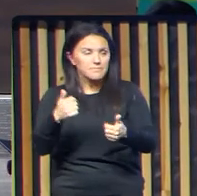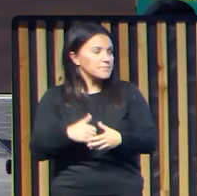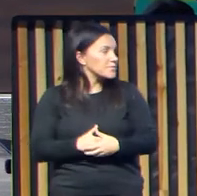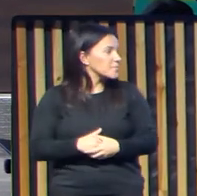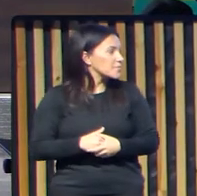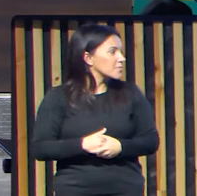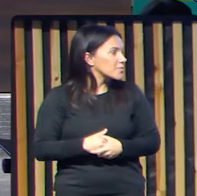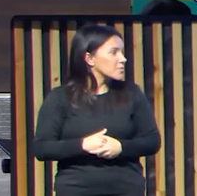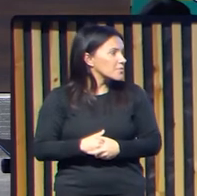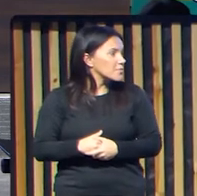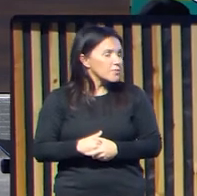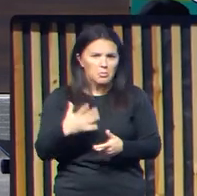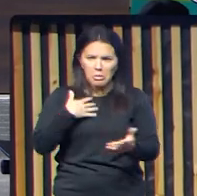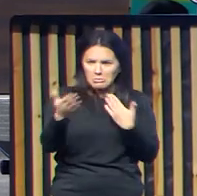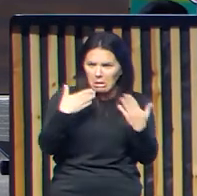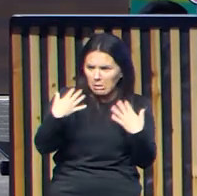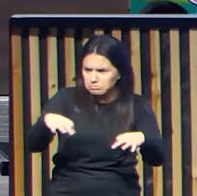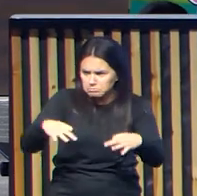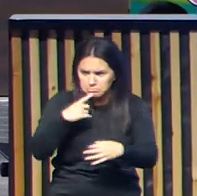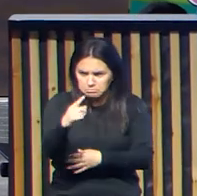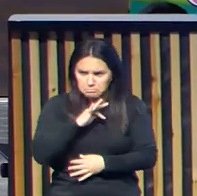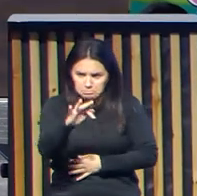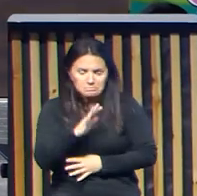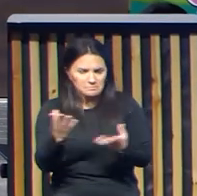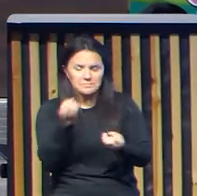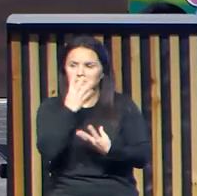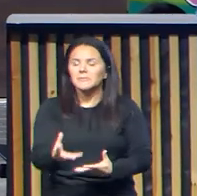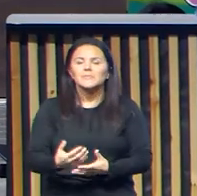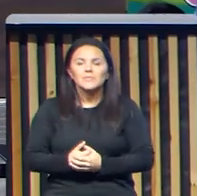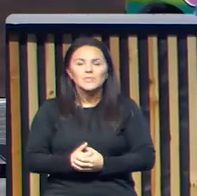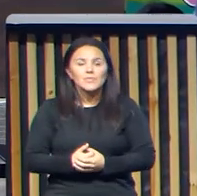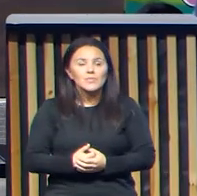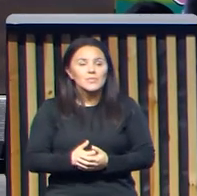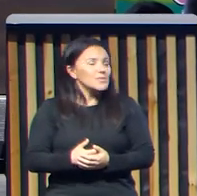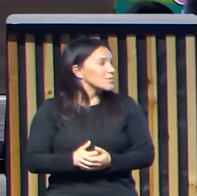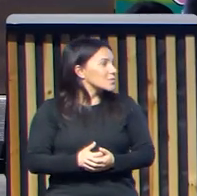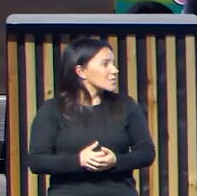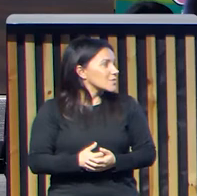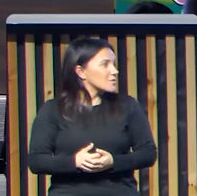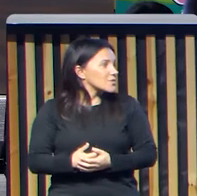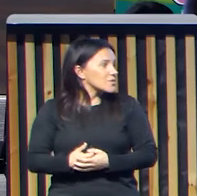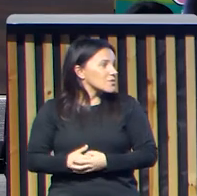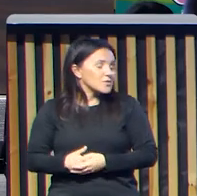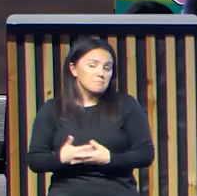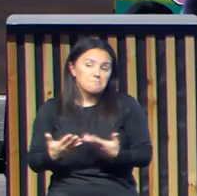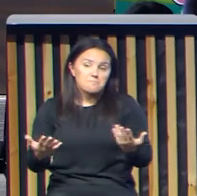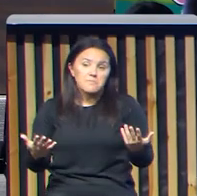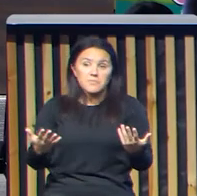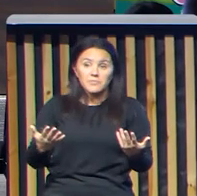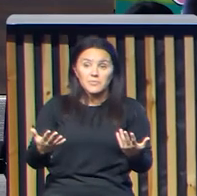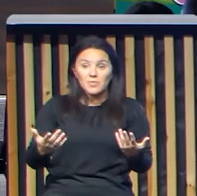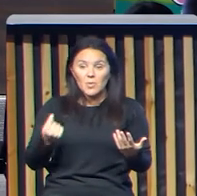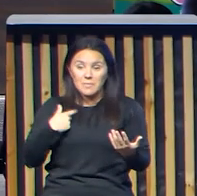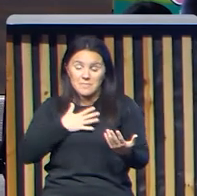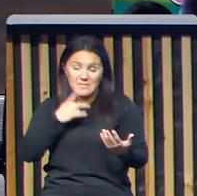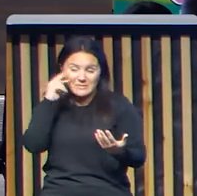querría nos podemos tutear Sí querría querría contaros Bueno no